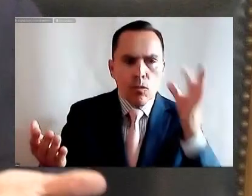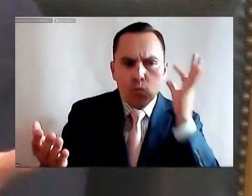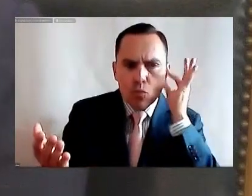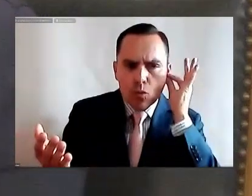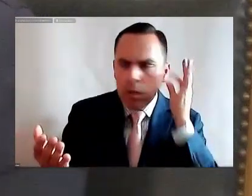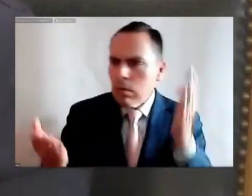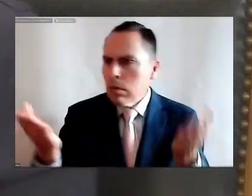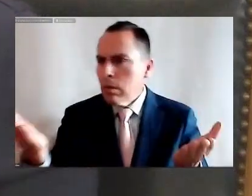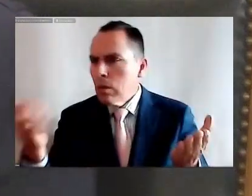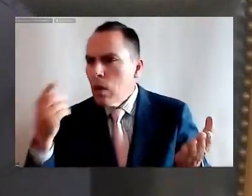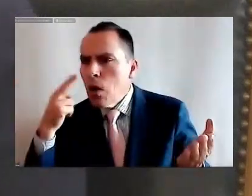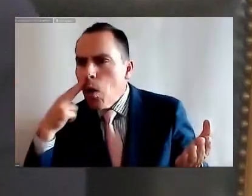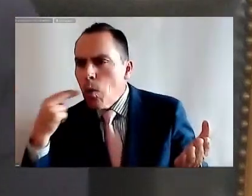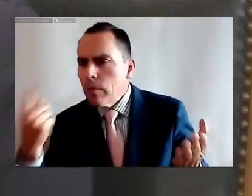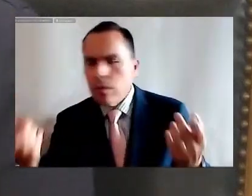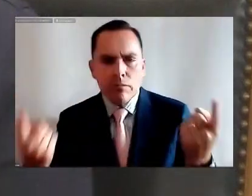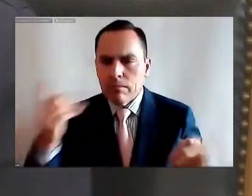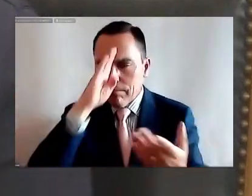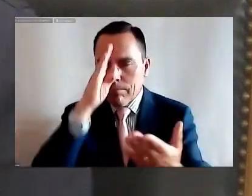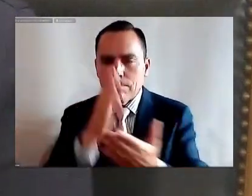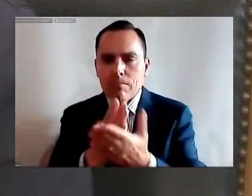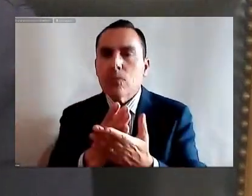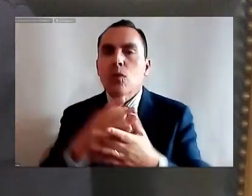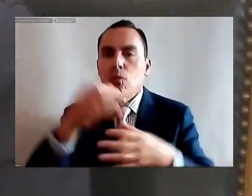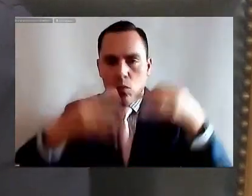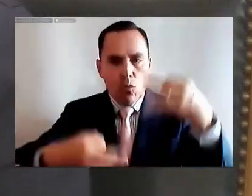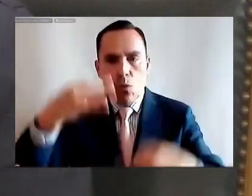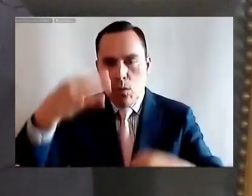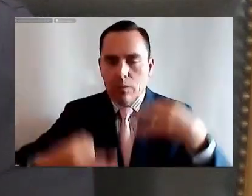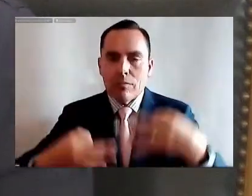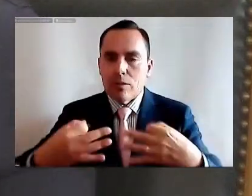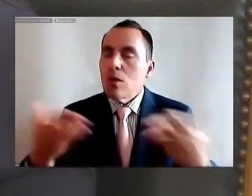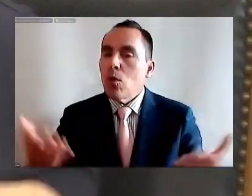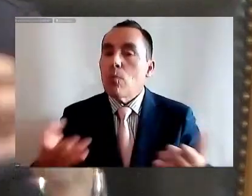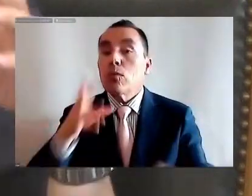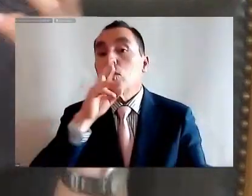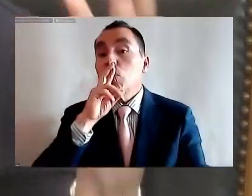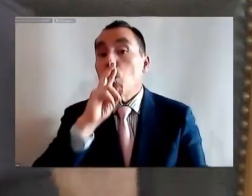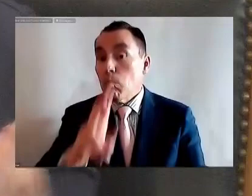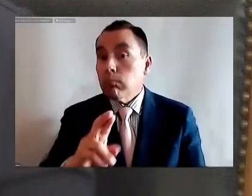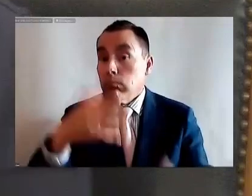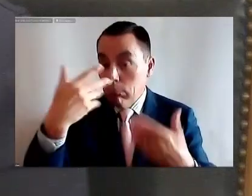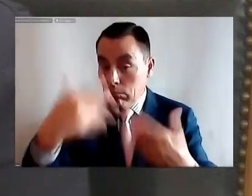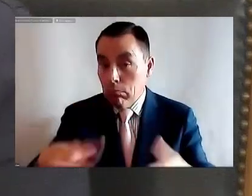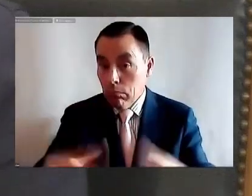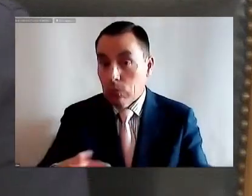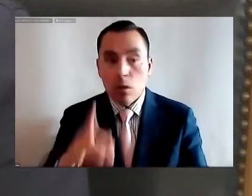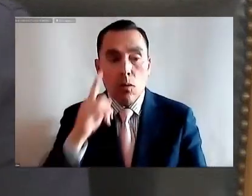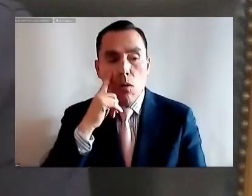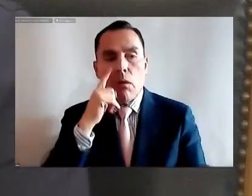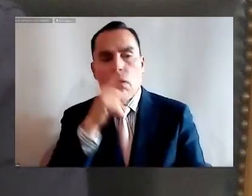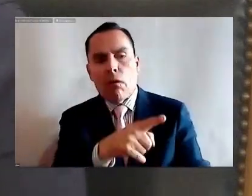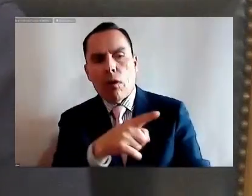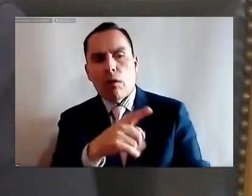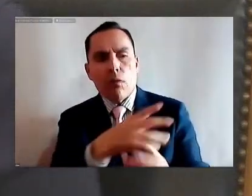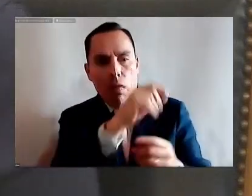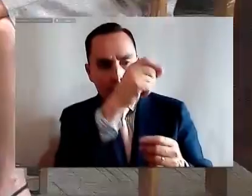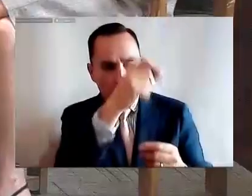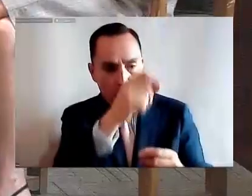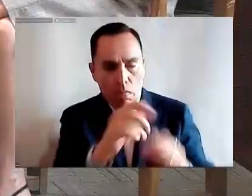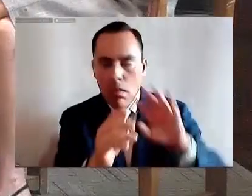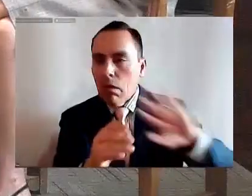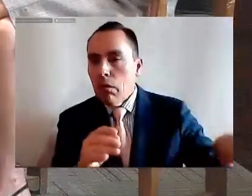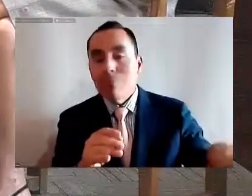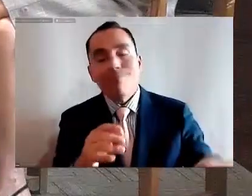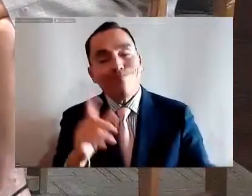para la resolución de los casos y finalmente podemos tener un resultado que no tome en cuenta todos estos factores.